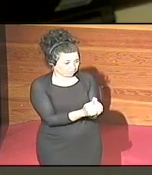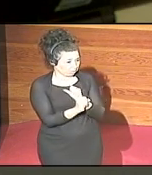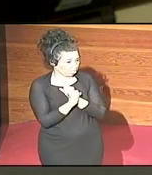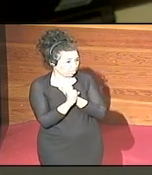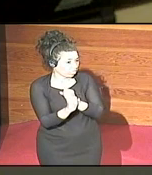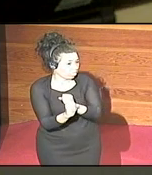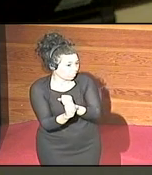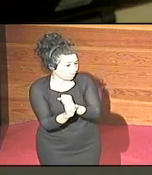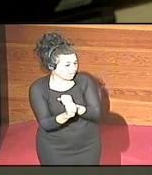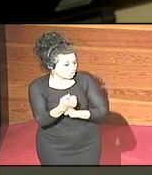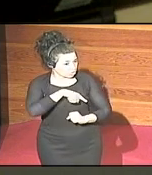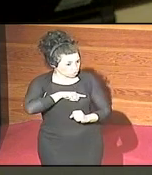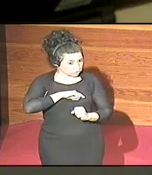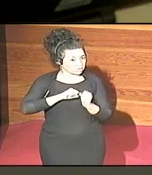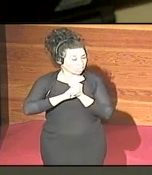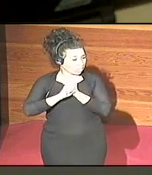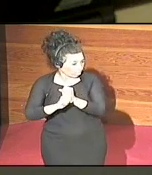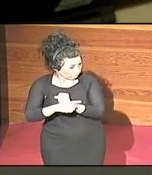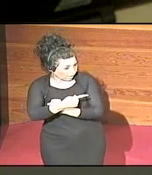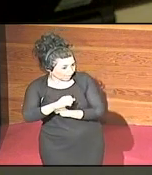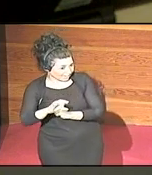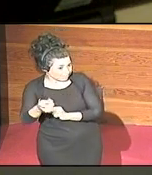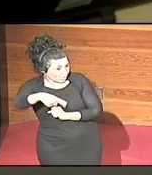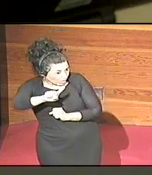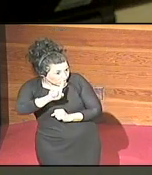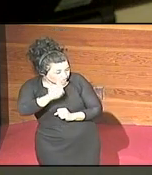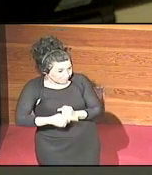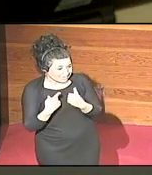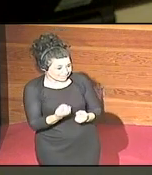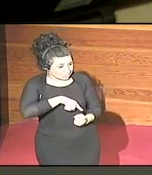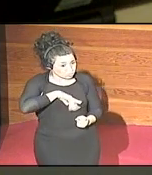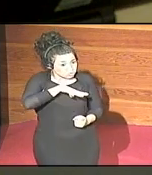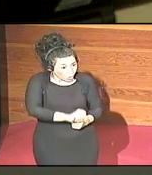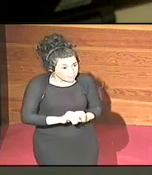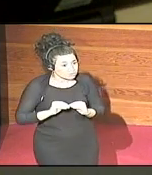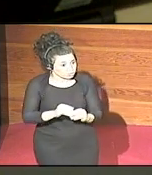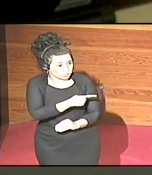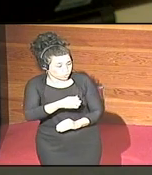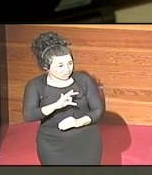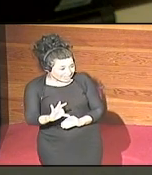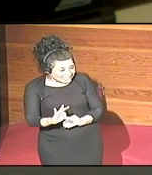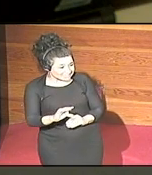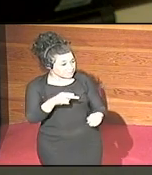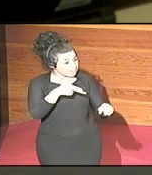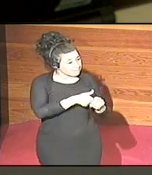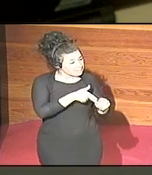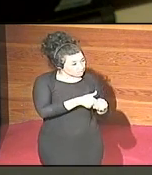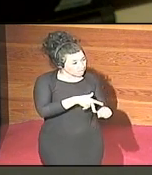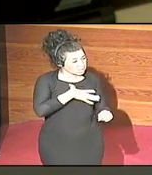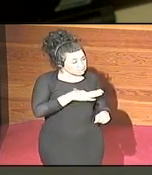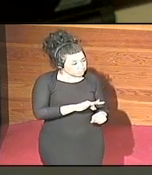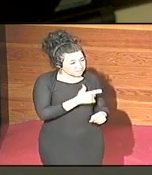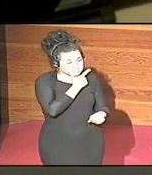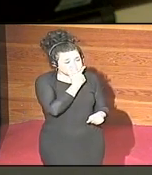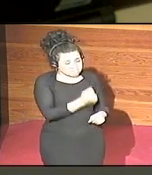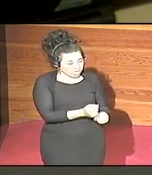ellos dependen de nosotros para que compremos el gas ruso. Y así como el petróleo se puede fácilmente